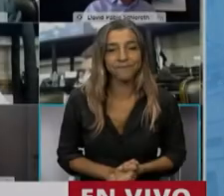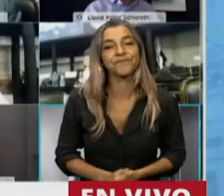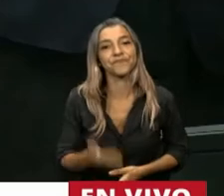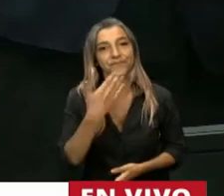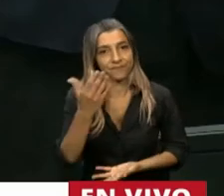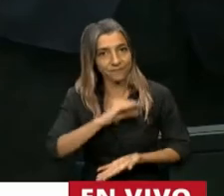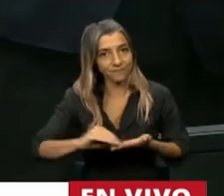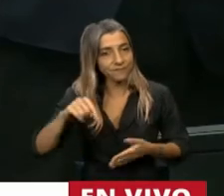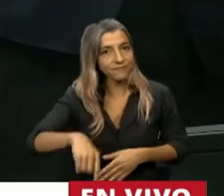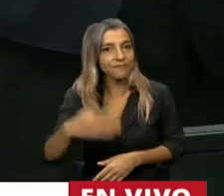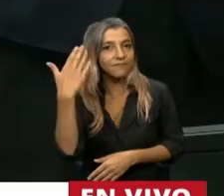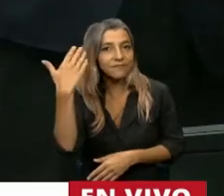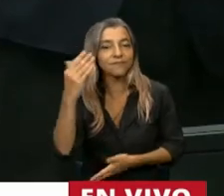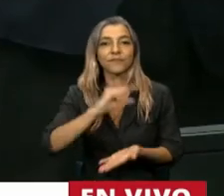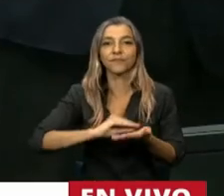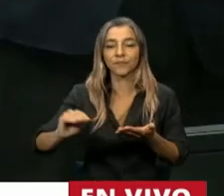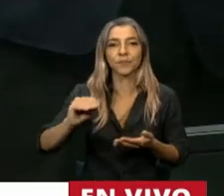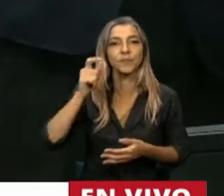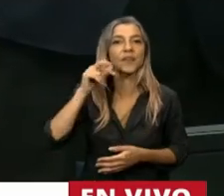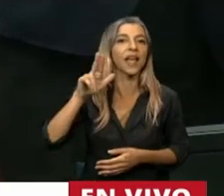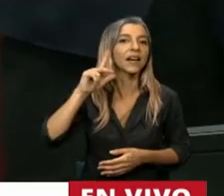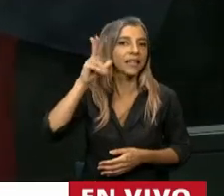La palabra al diputado Jorge Enríquez.